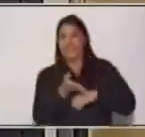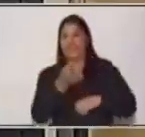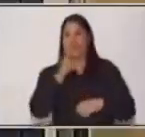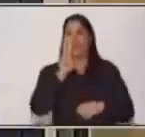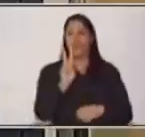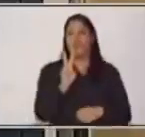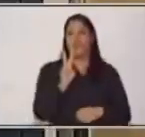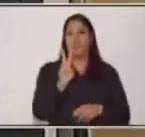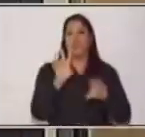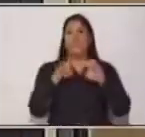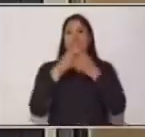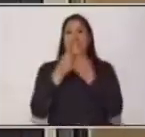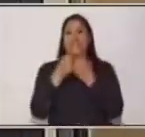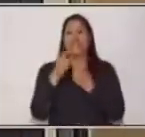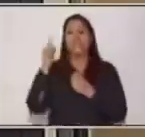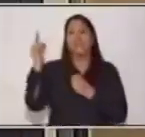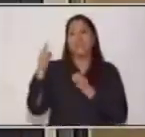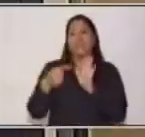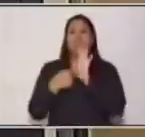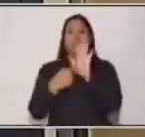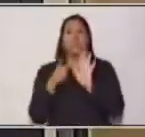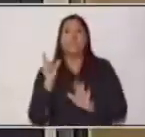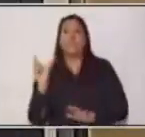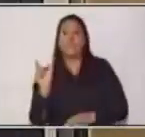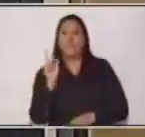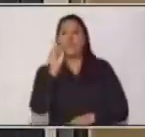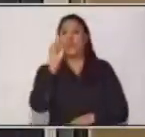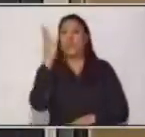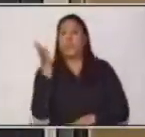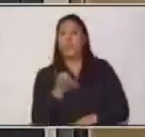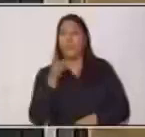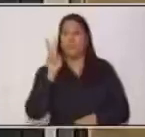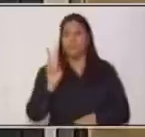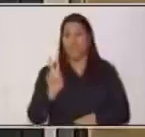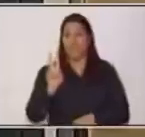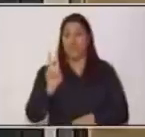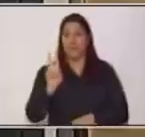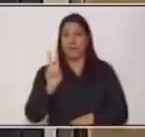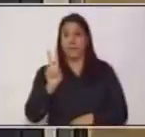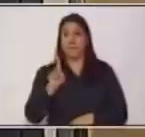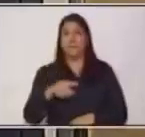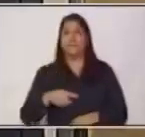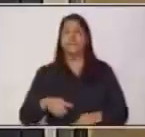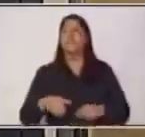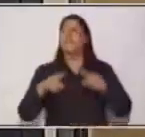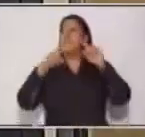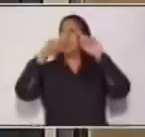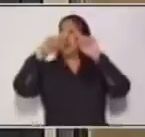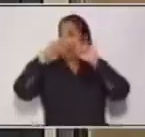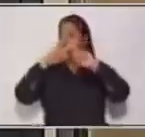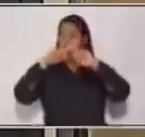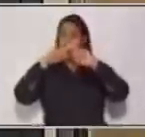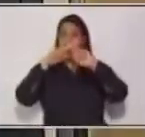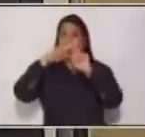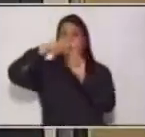lo podemos expresar como 1/2 de X más